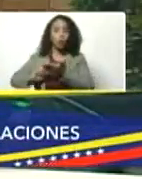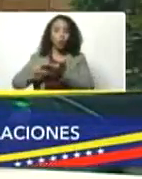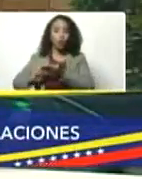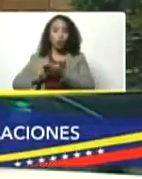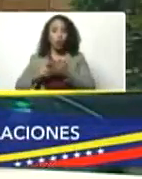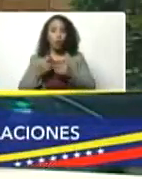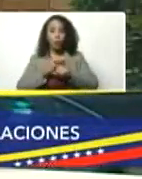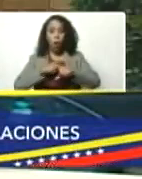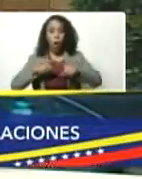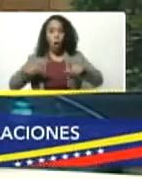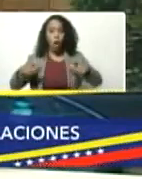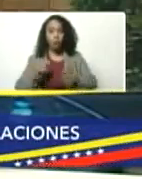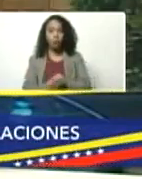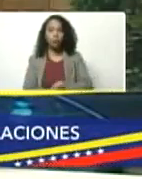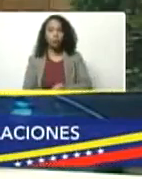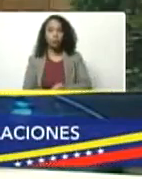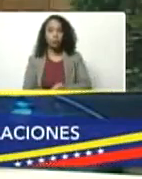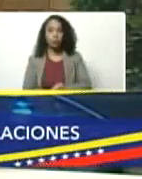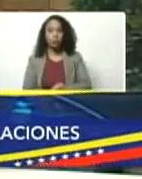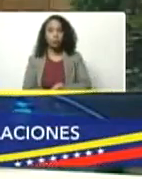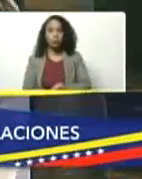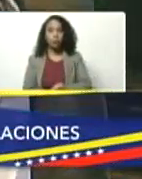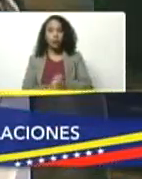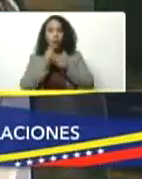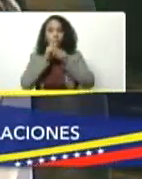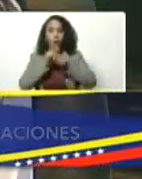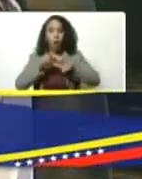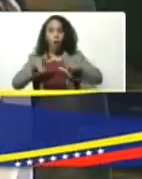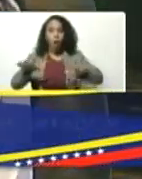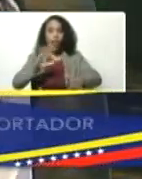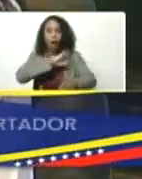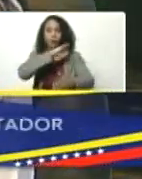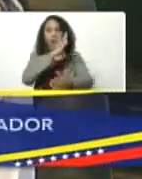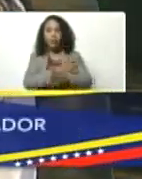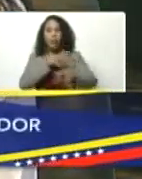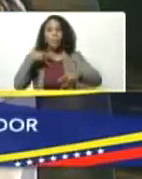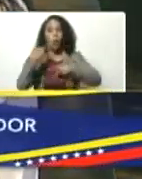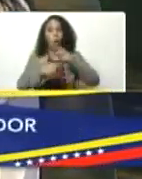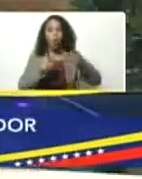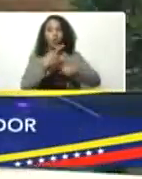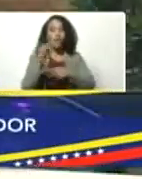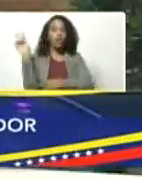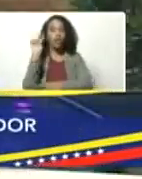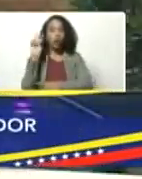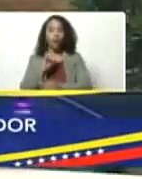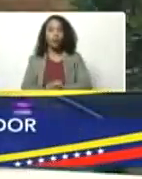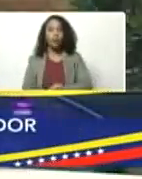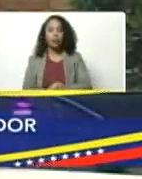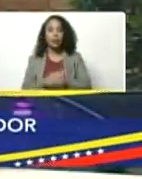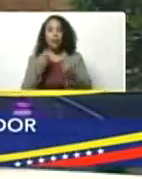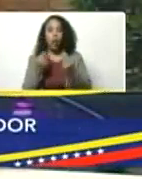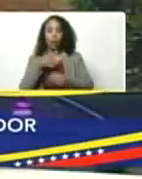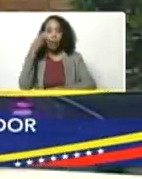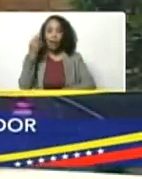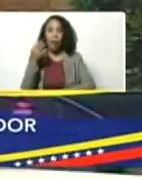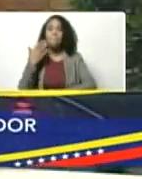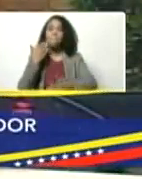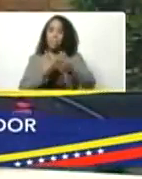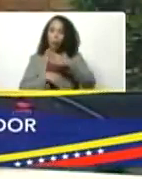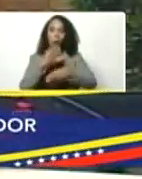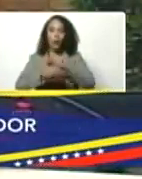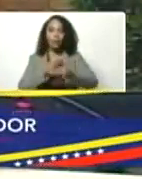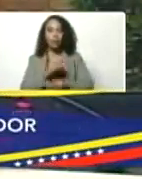de crecimiento y de expansión de las fuerzas productivas de Venezuela, de la economía real. La vamos a